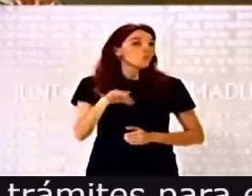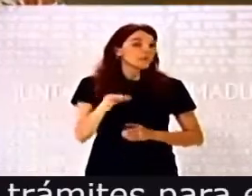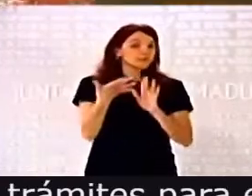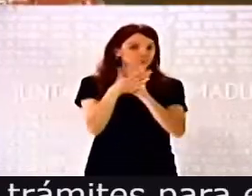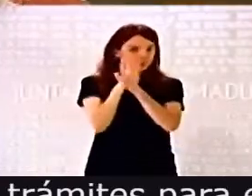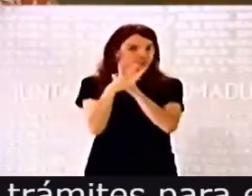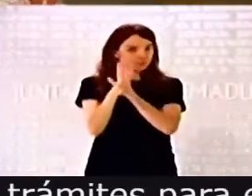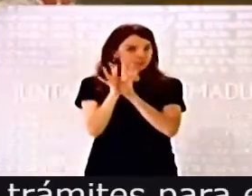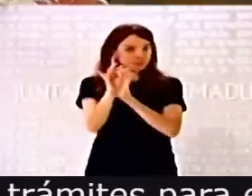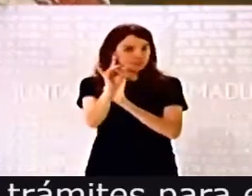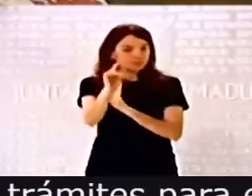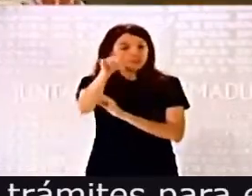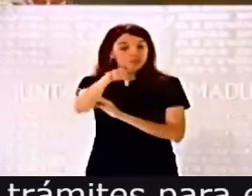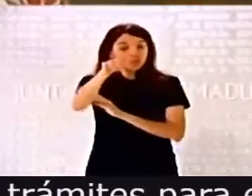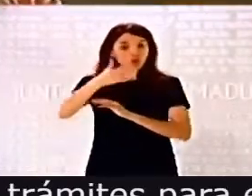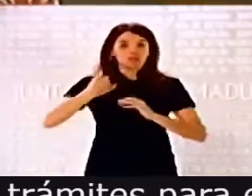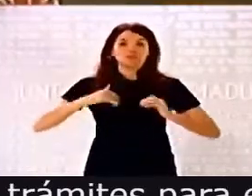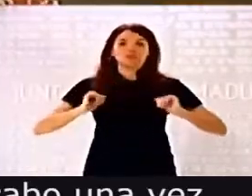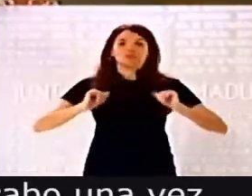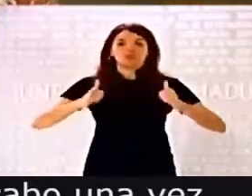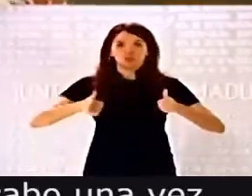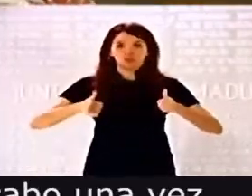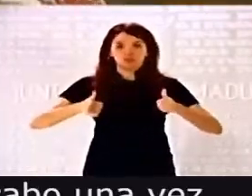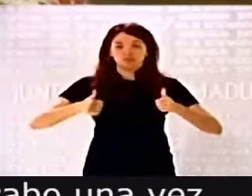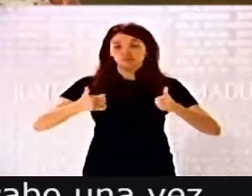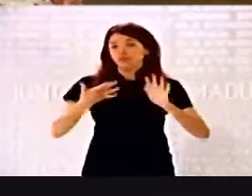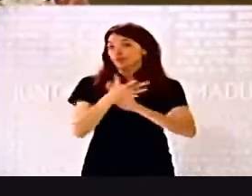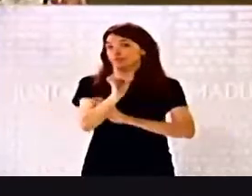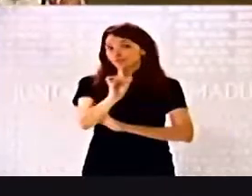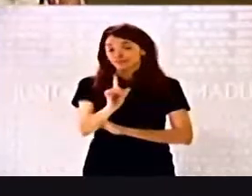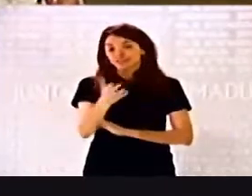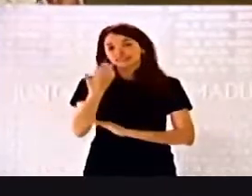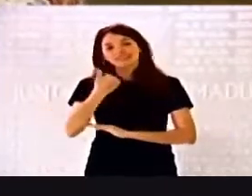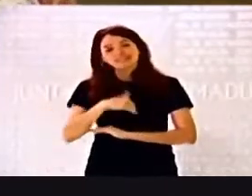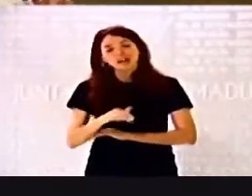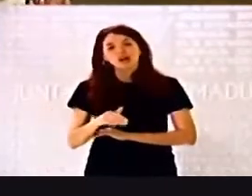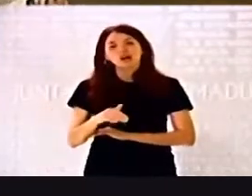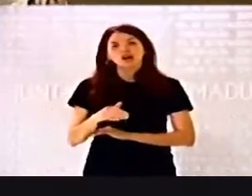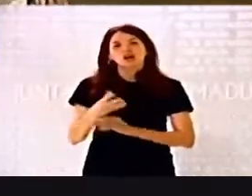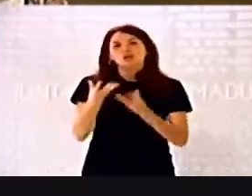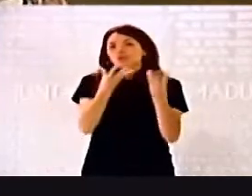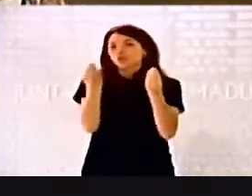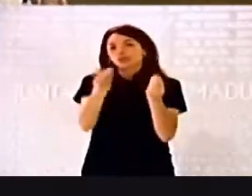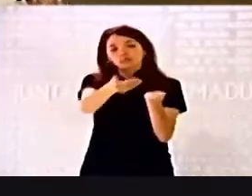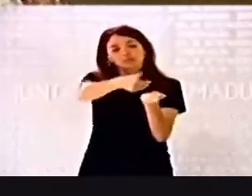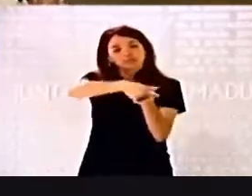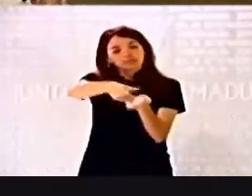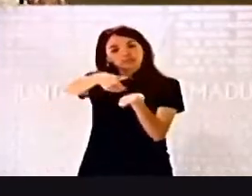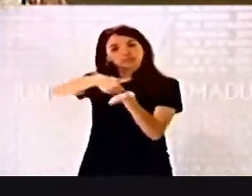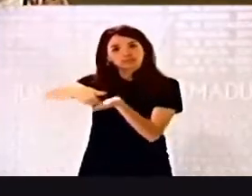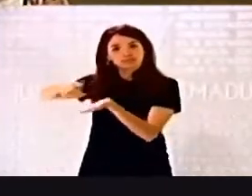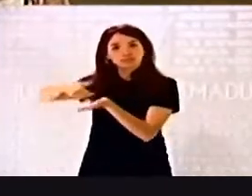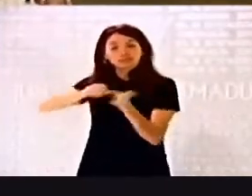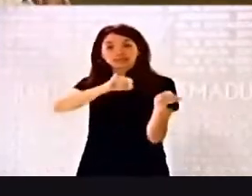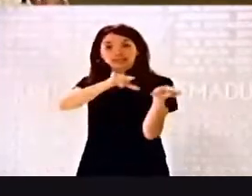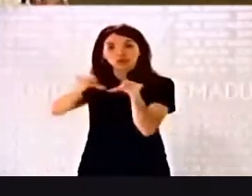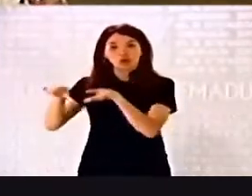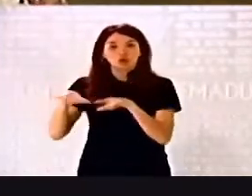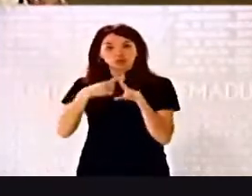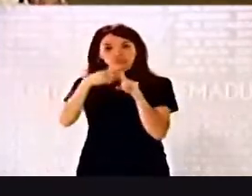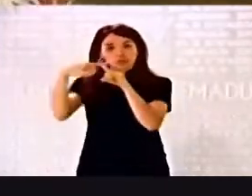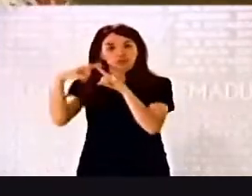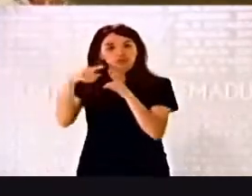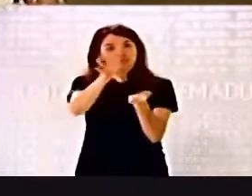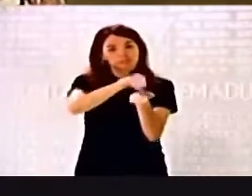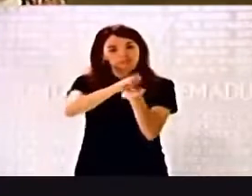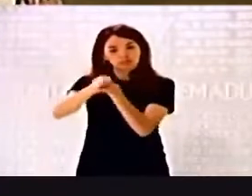es que hoy se ha arrancado, eso no significa que no hayamos recibido muchas aportaciones ya de distintos sectores para esta